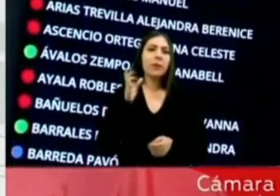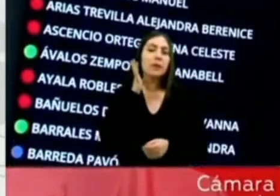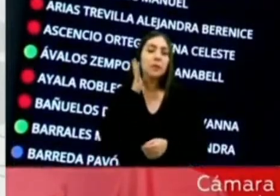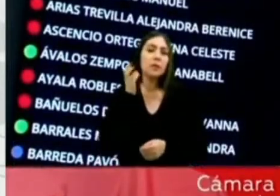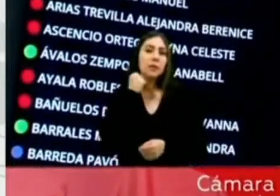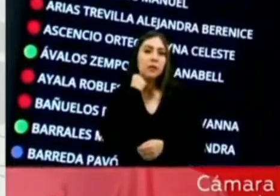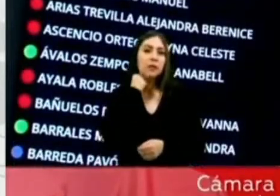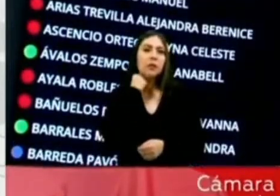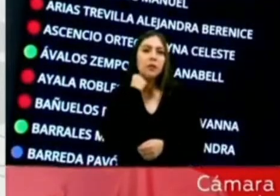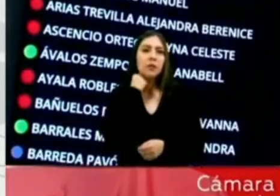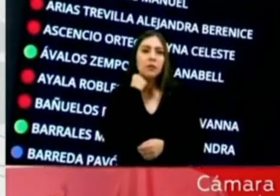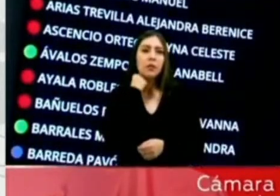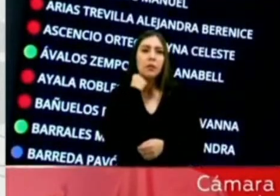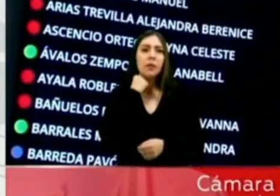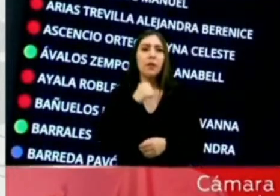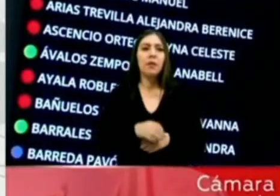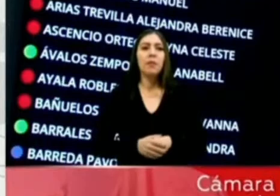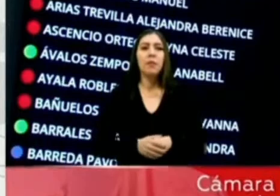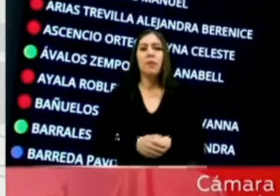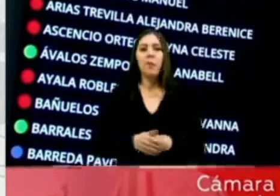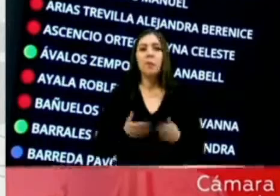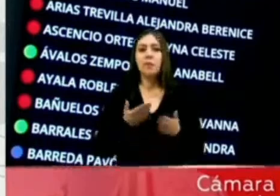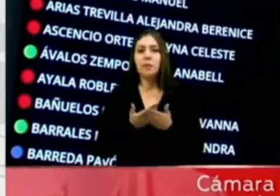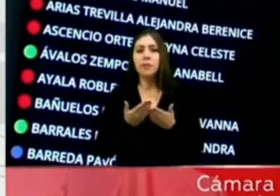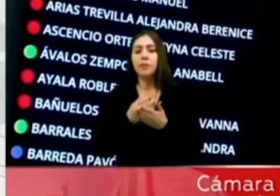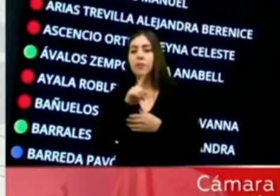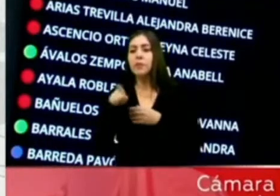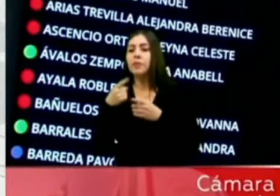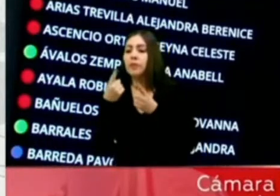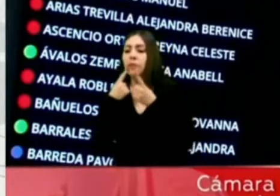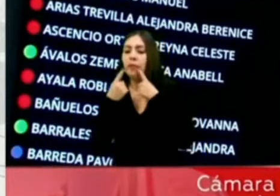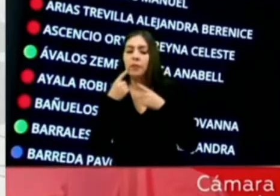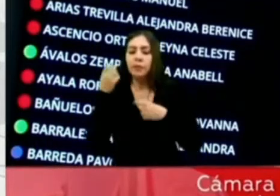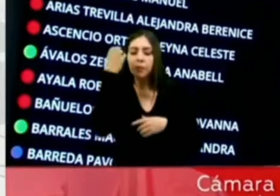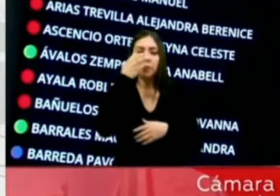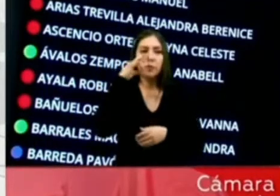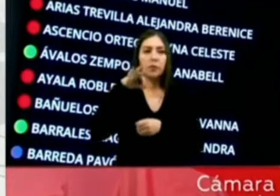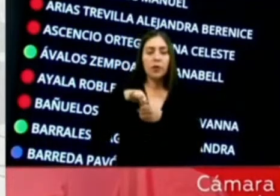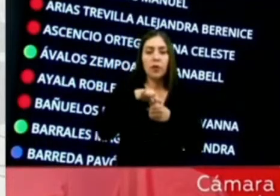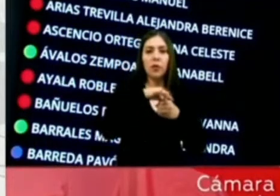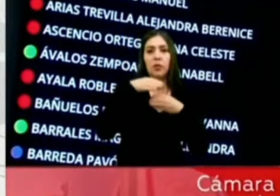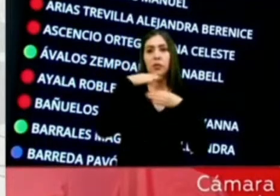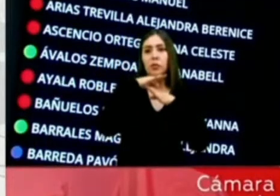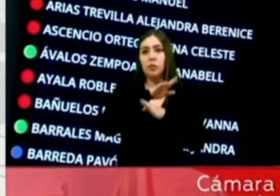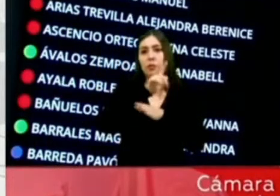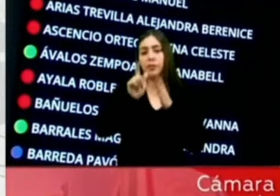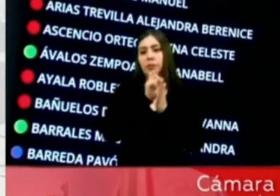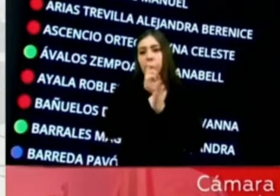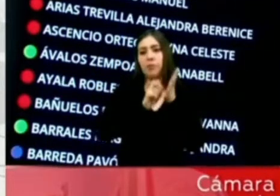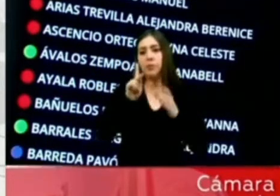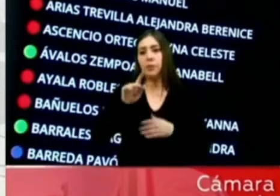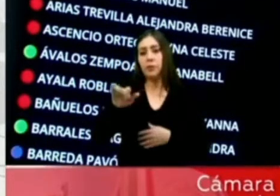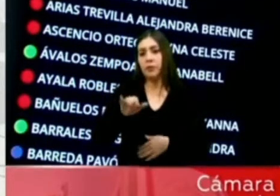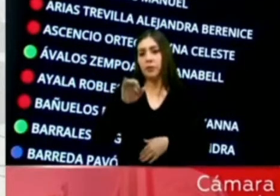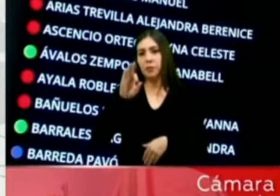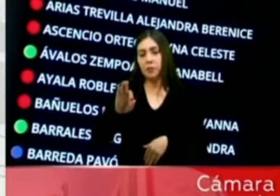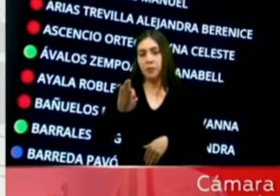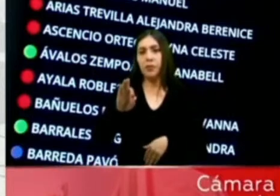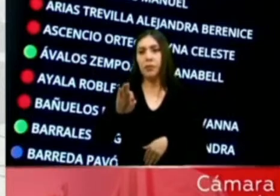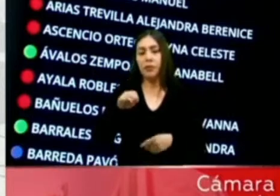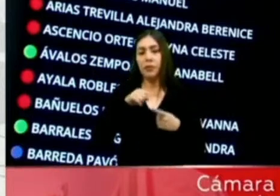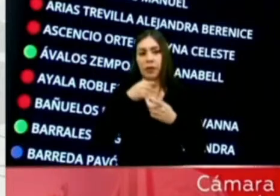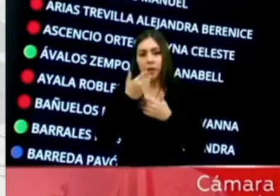cambios sumamente positivos y pretenden arrancarle de un tajo la garra corrupta a la derecha, que la